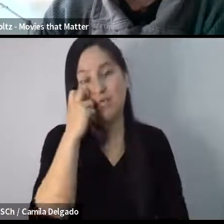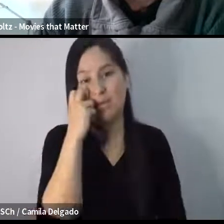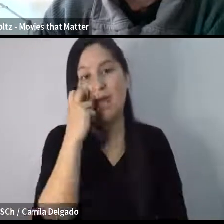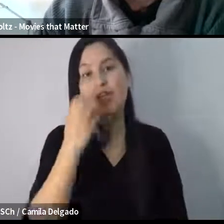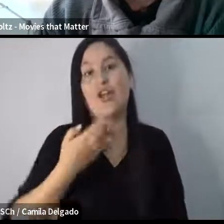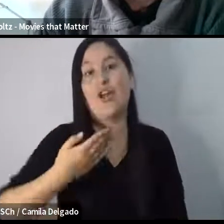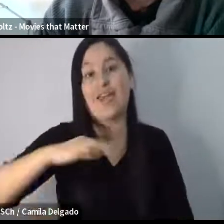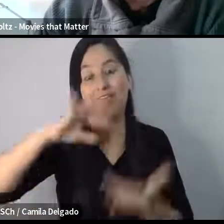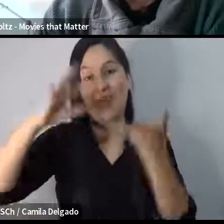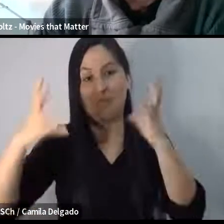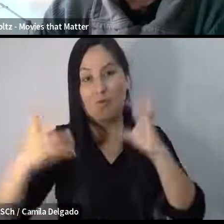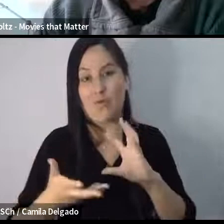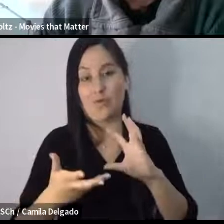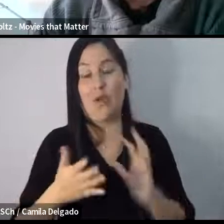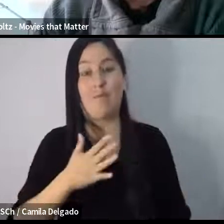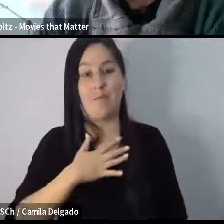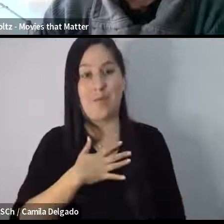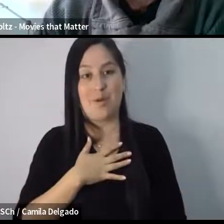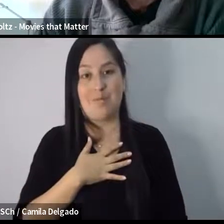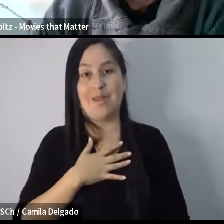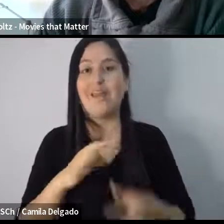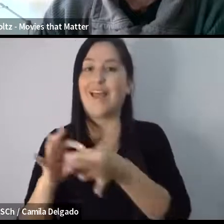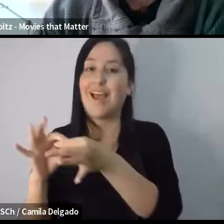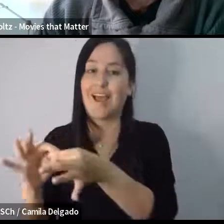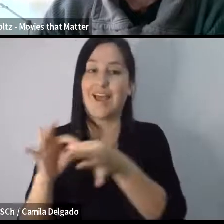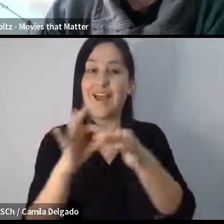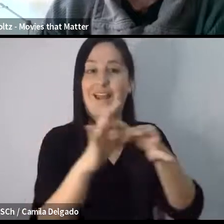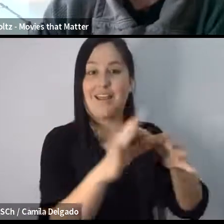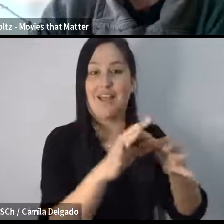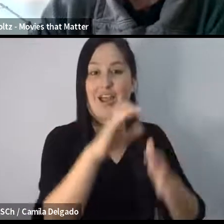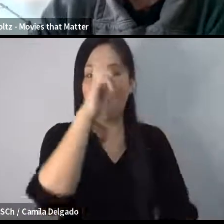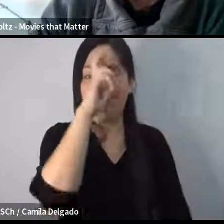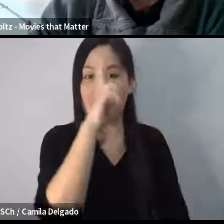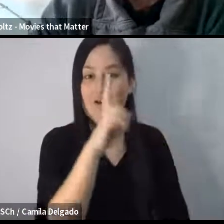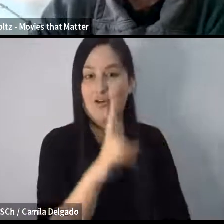Así que, por mi parte, les agradezco mucho, un honor